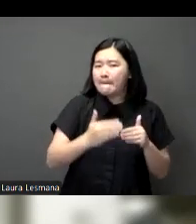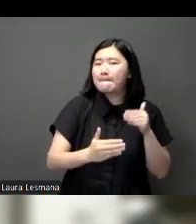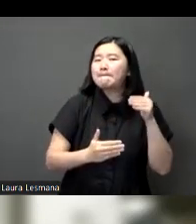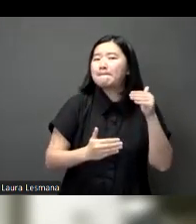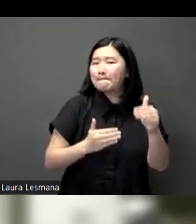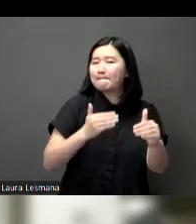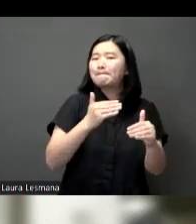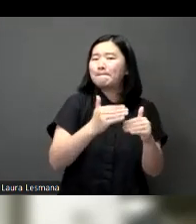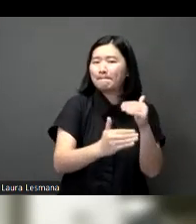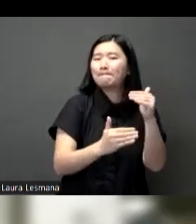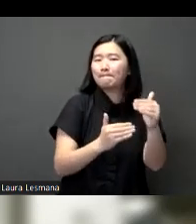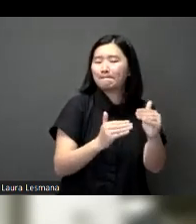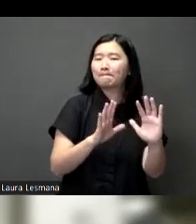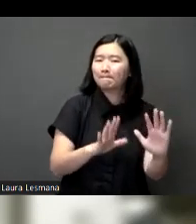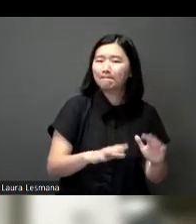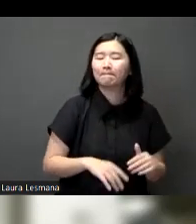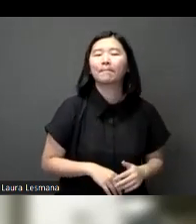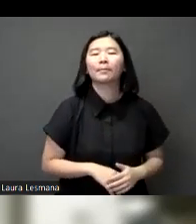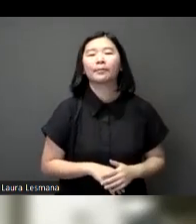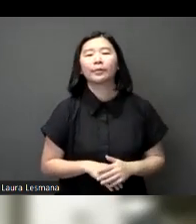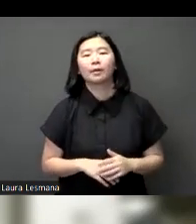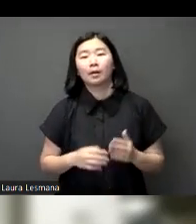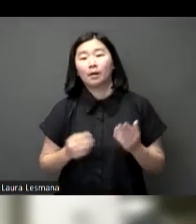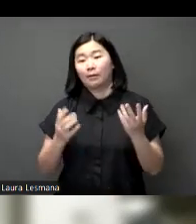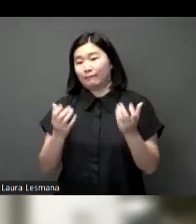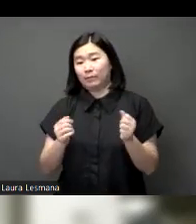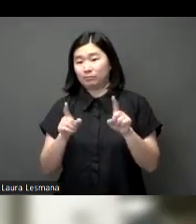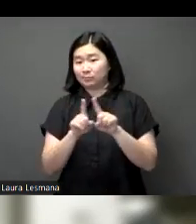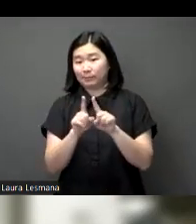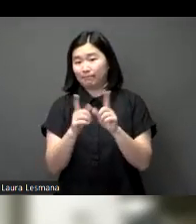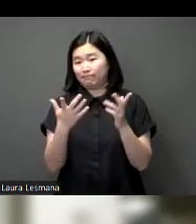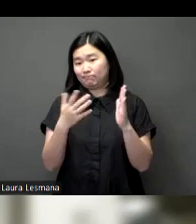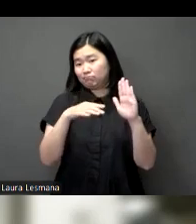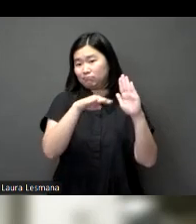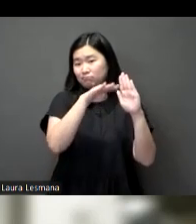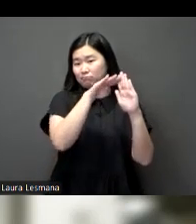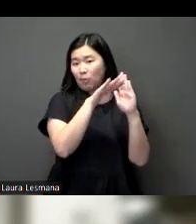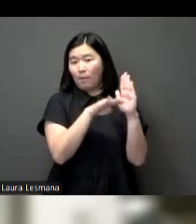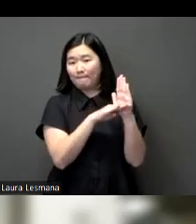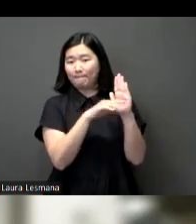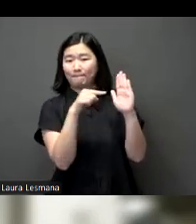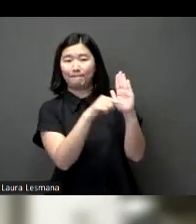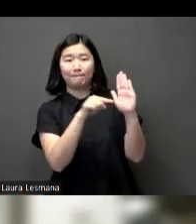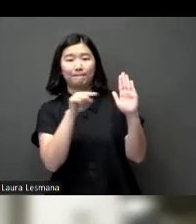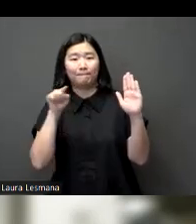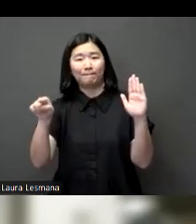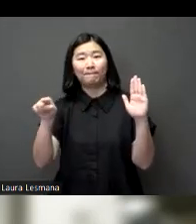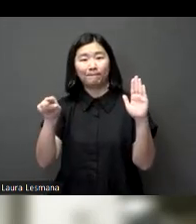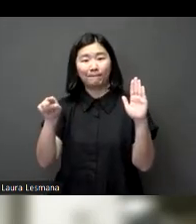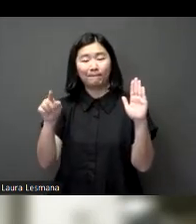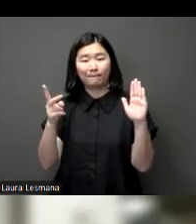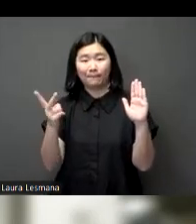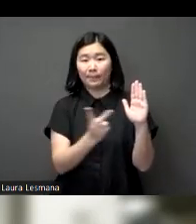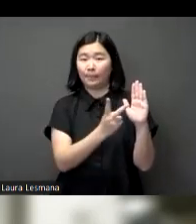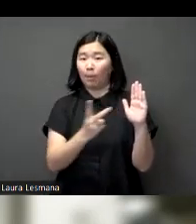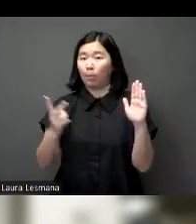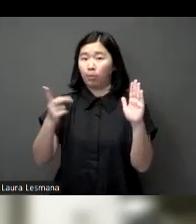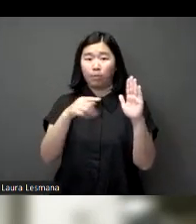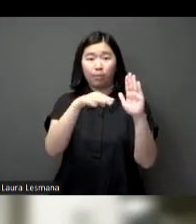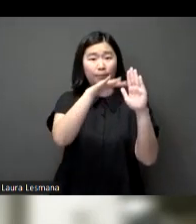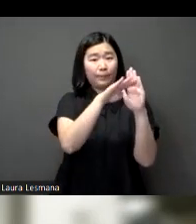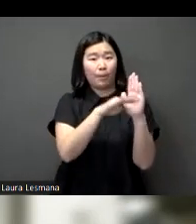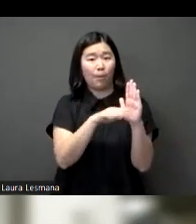resaltaba, ¿cierto?, los ámbitos de participación social y género como algunos ámbitos, ¿cierto?, que tenían mayor visibilidad en este programa.